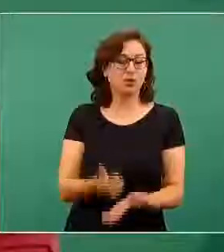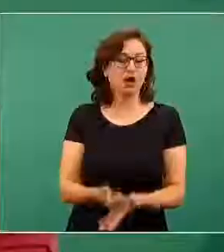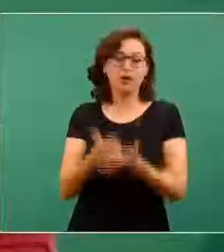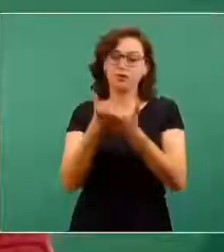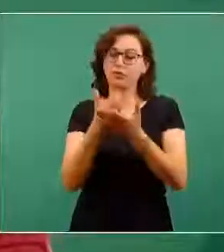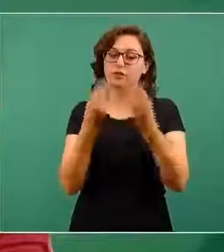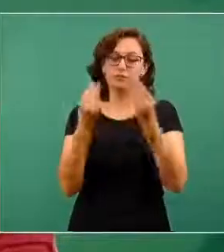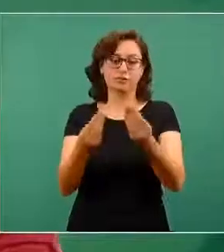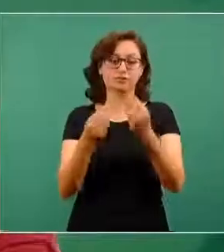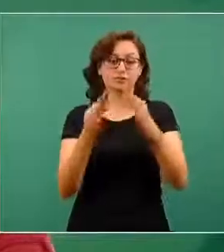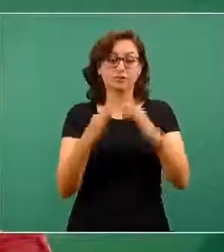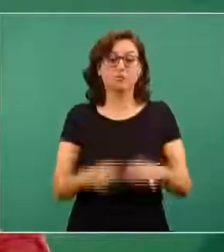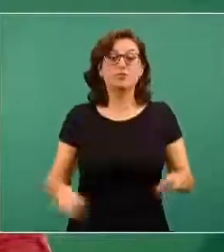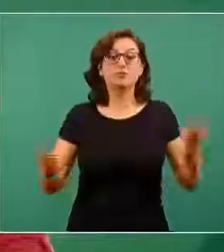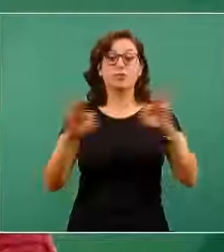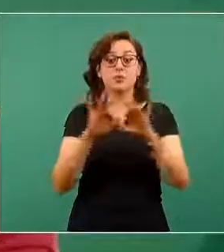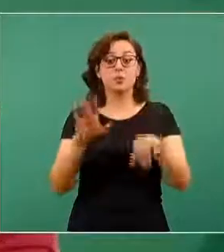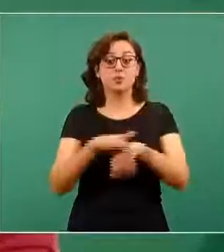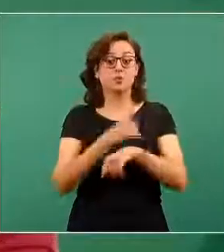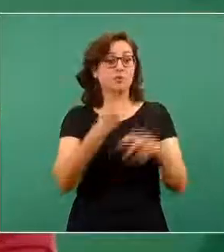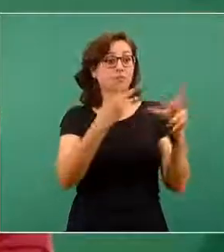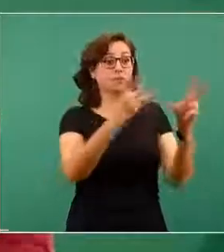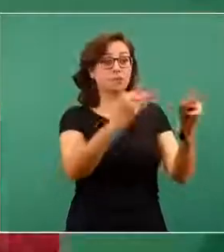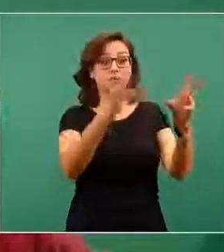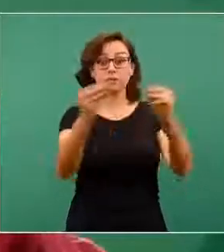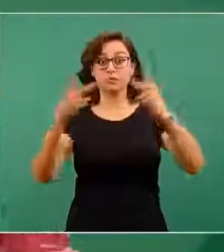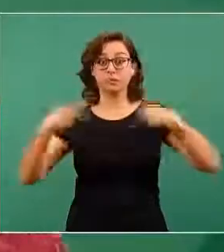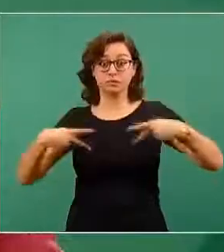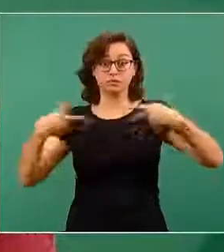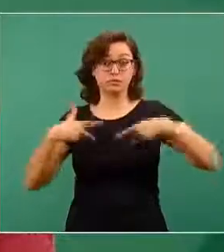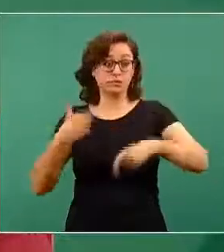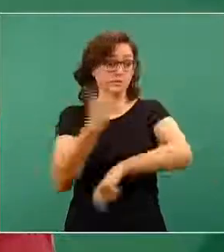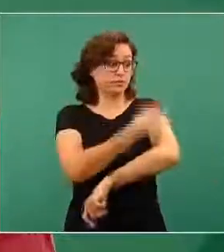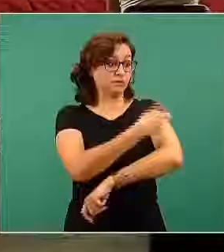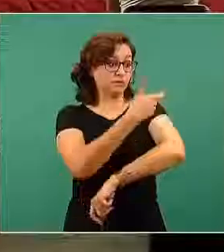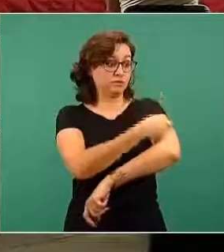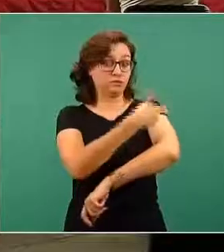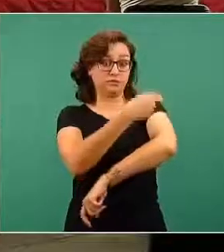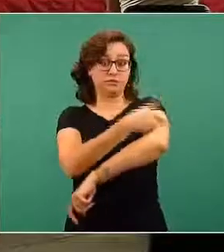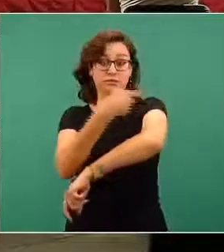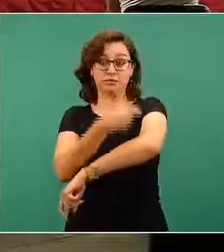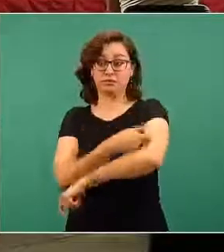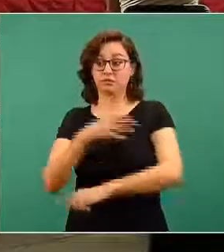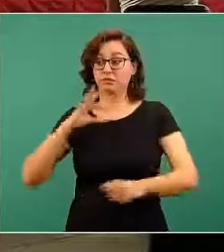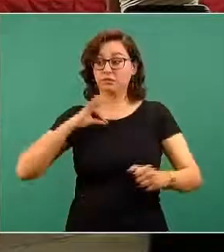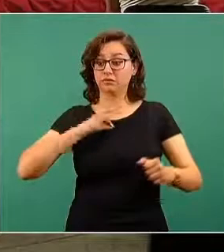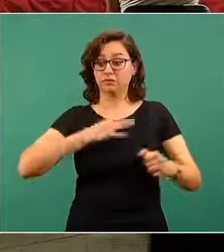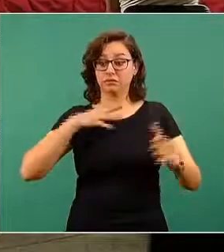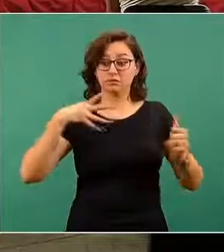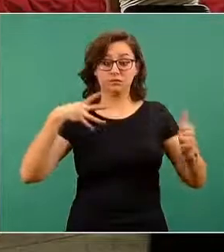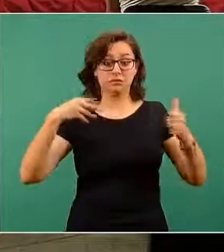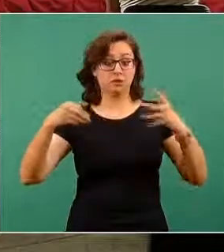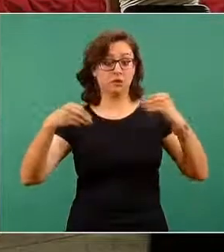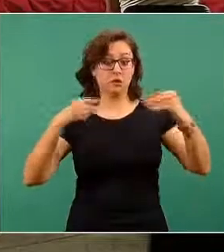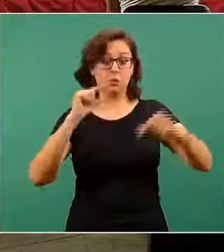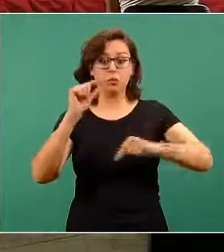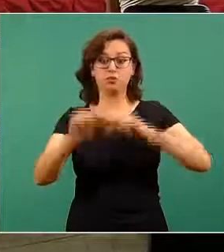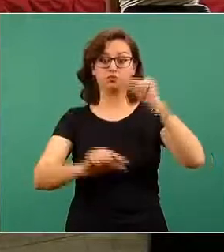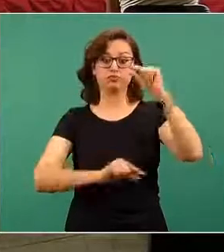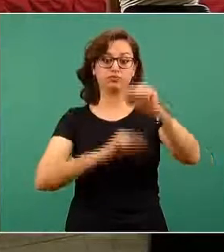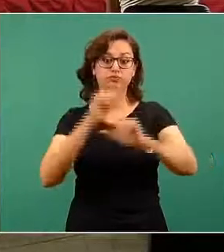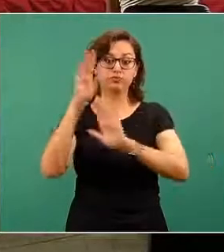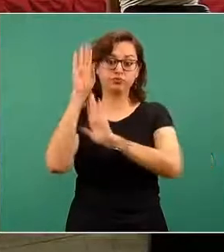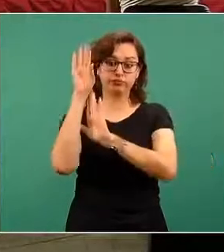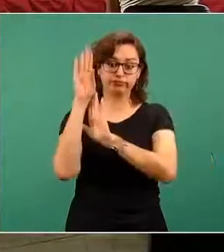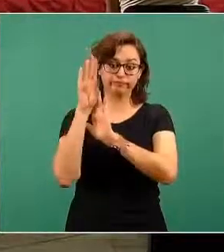de protección en la población, empiece a reducirse la epidemia, empiece a reducirse la ocurrencia